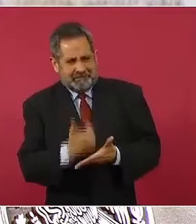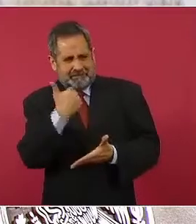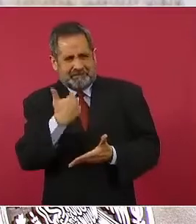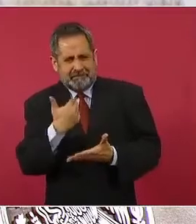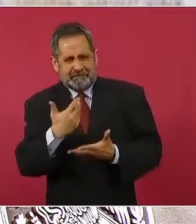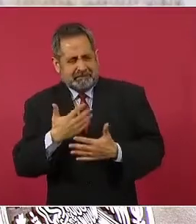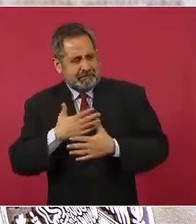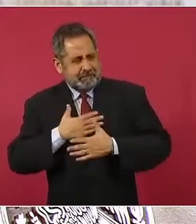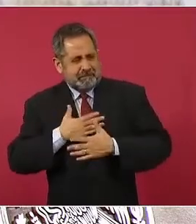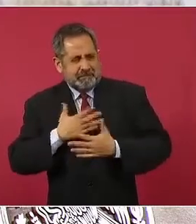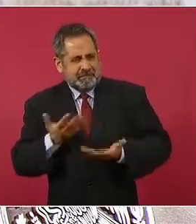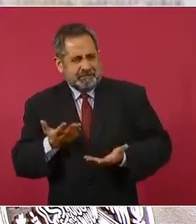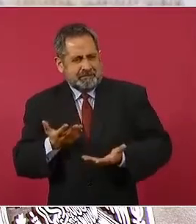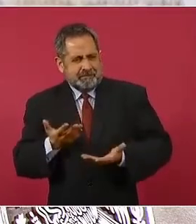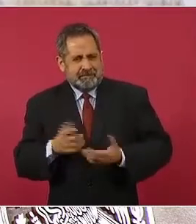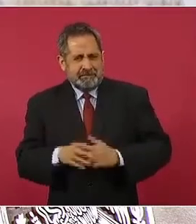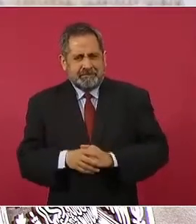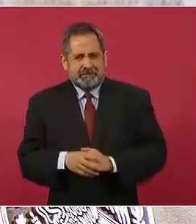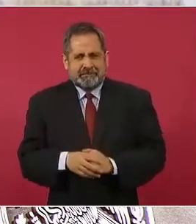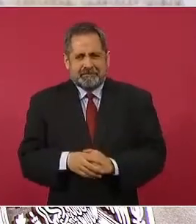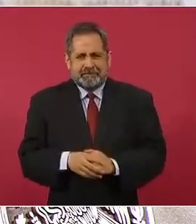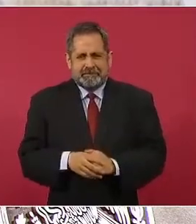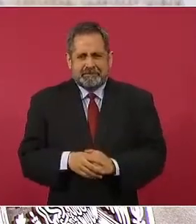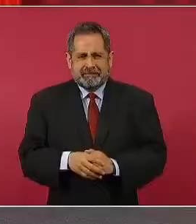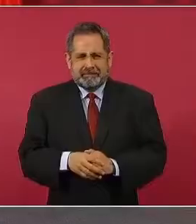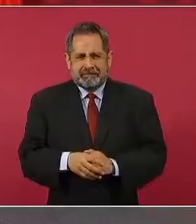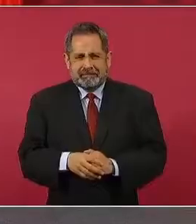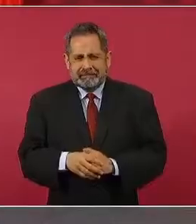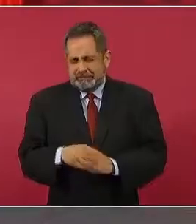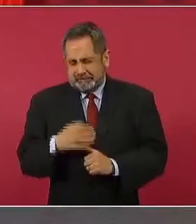Ayer fui a caminar porque me recomendaron los médicos